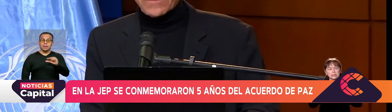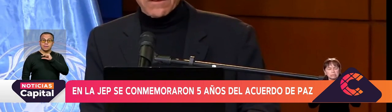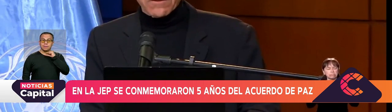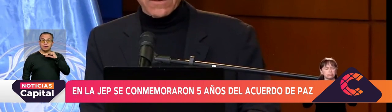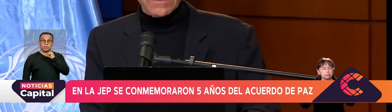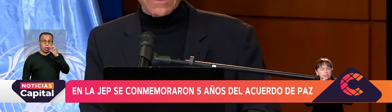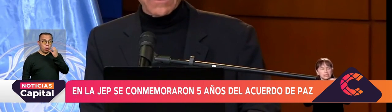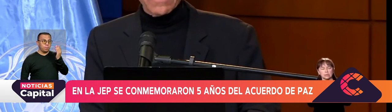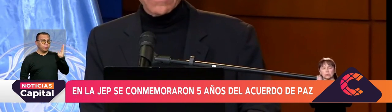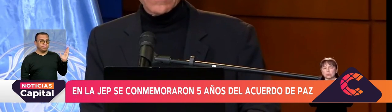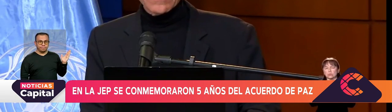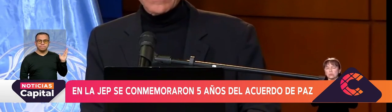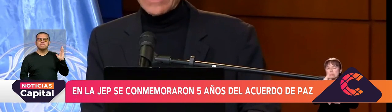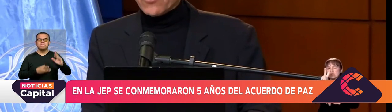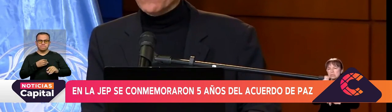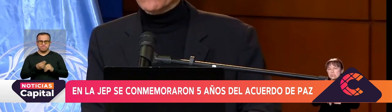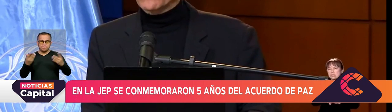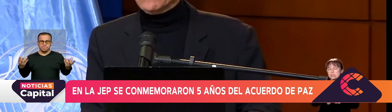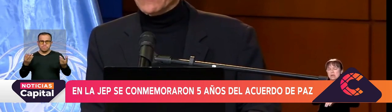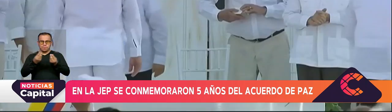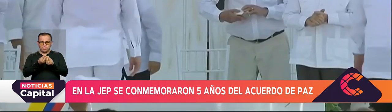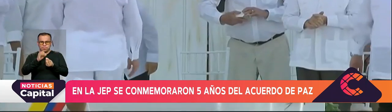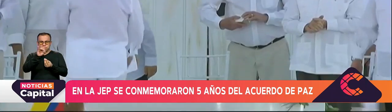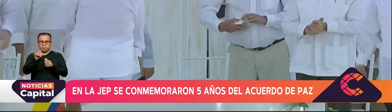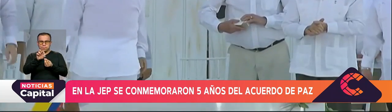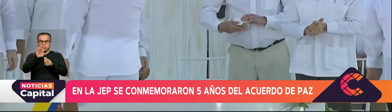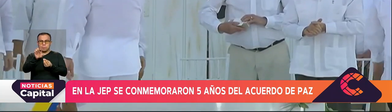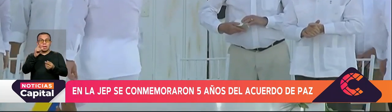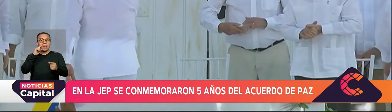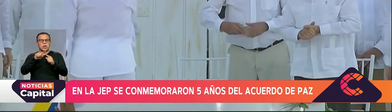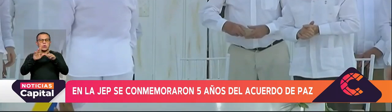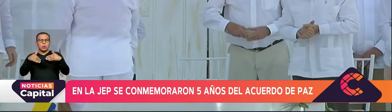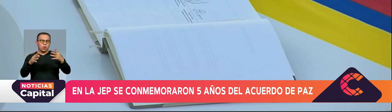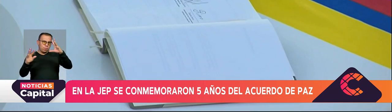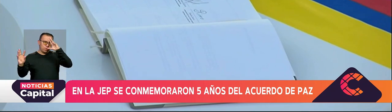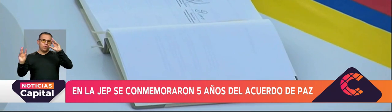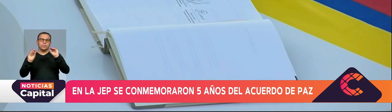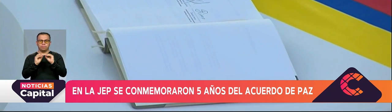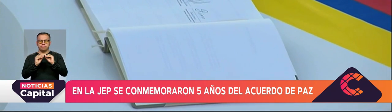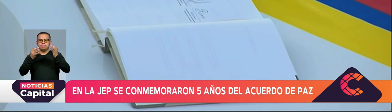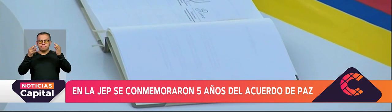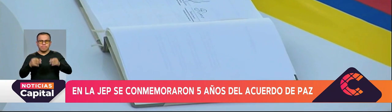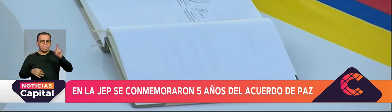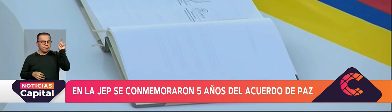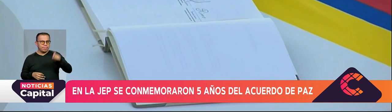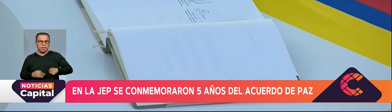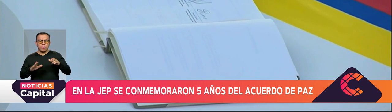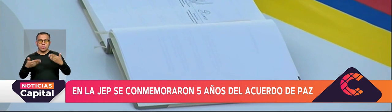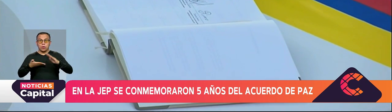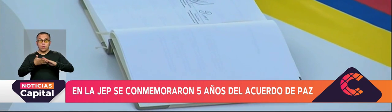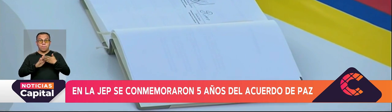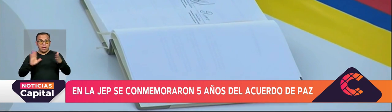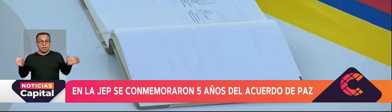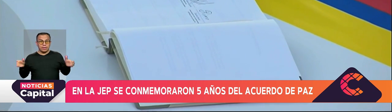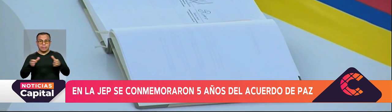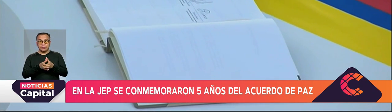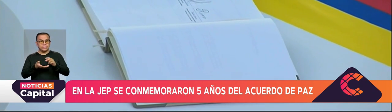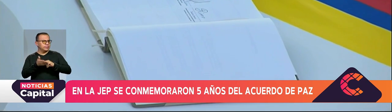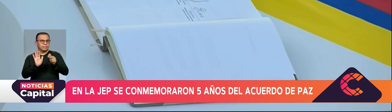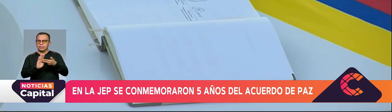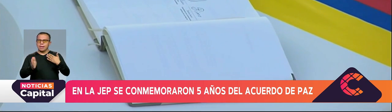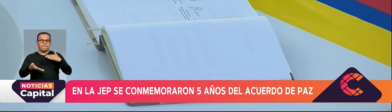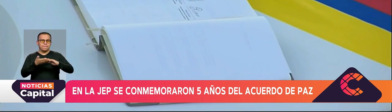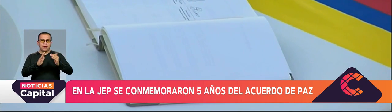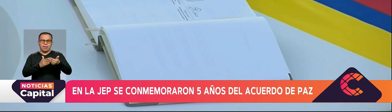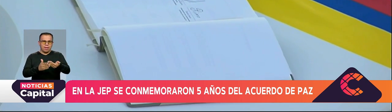de Rus, por su parte, y quien preside la Comisión de la Verdad, destacó cómo el acuerdo debe ser una paz grande, no es la paz de